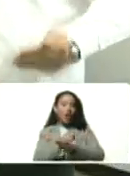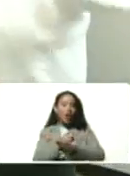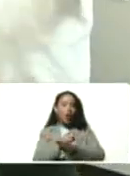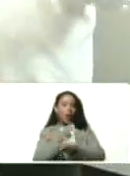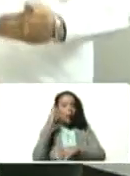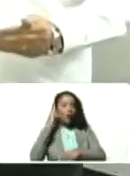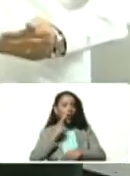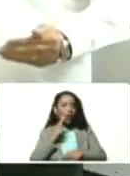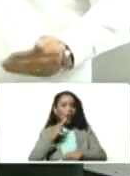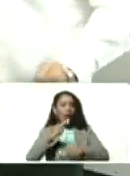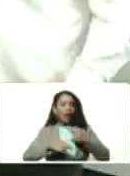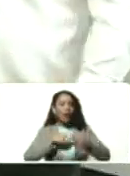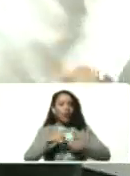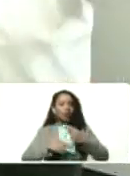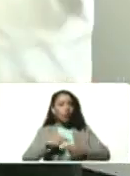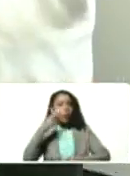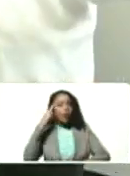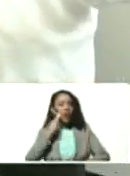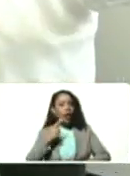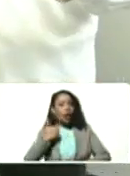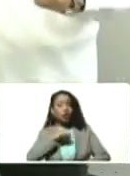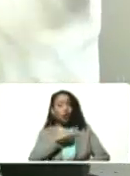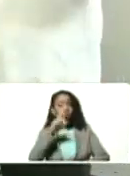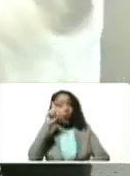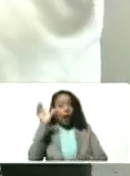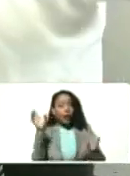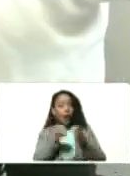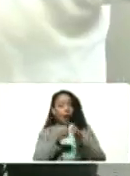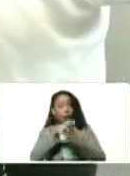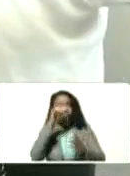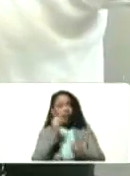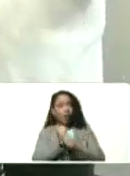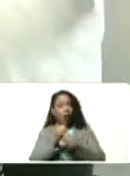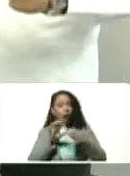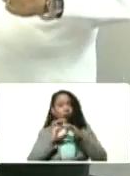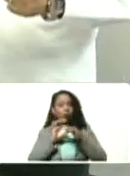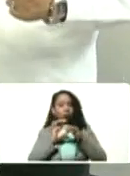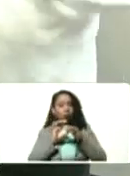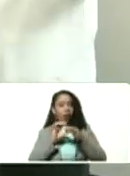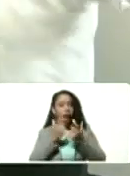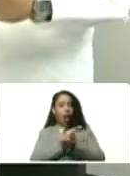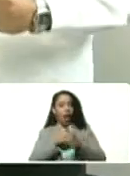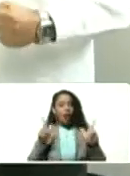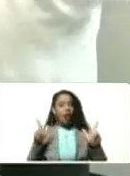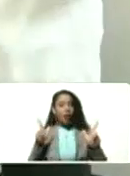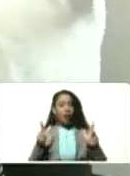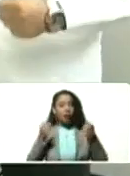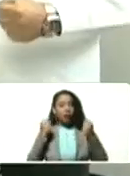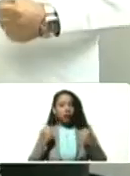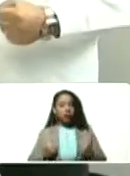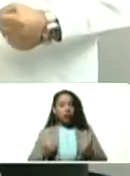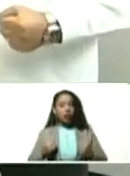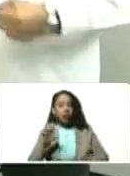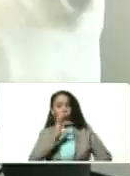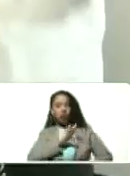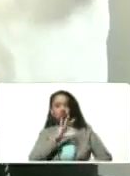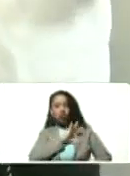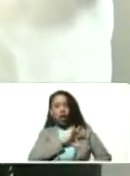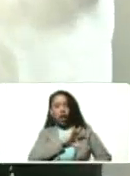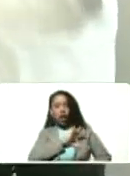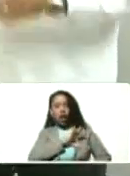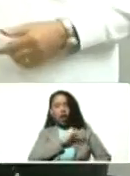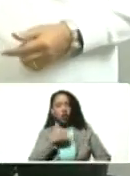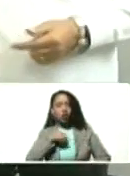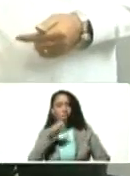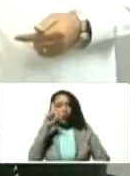bolivariano, de la revolución bolivariana, es que somos un equipo unido, libre, firme, soberano. Somos